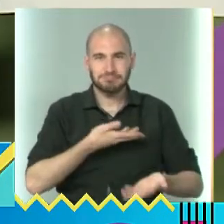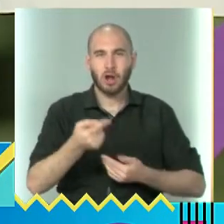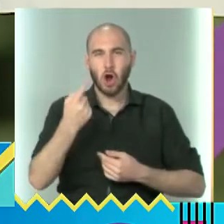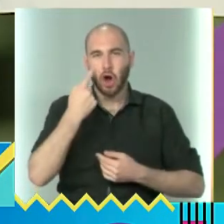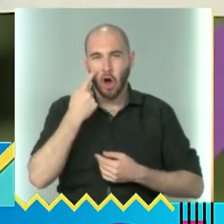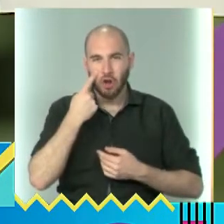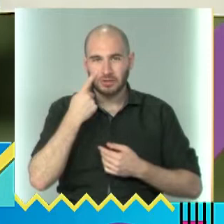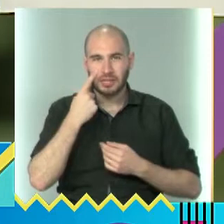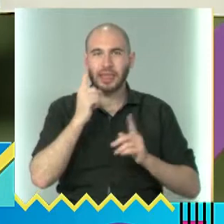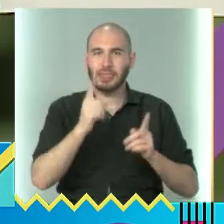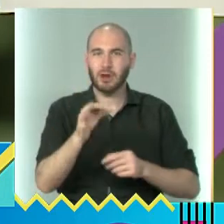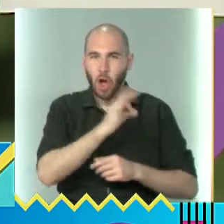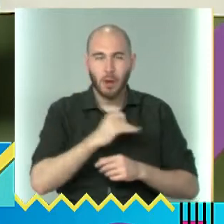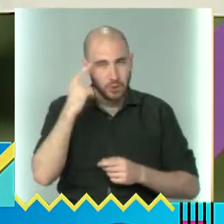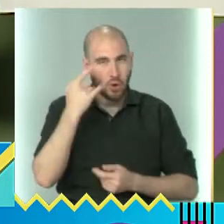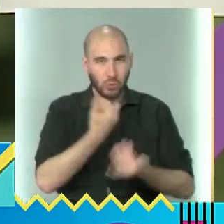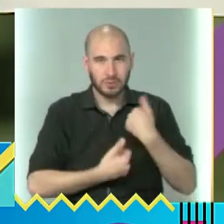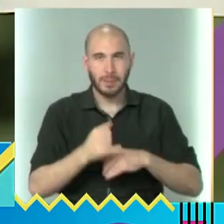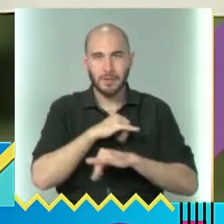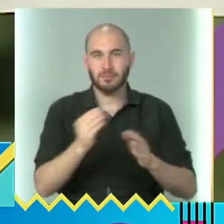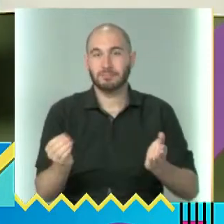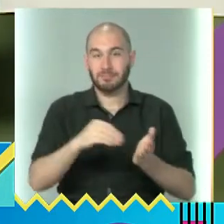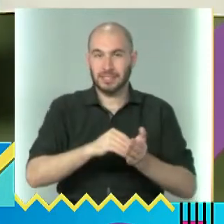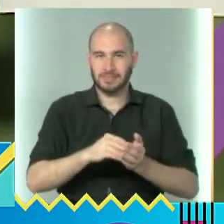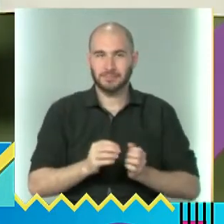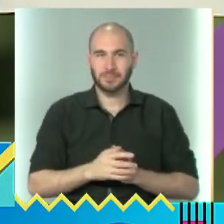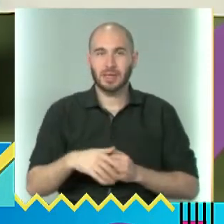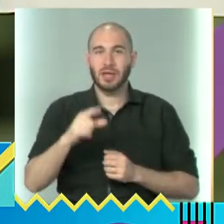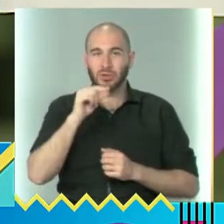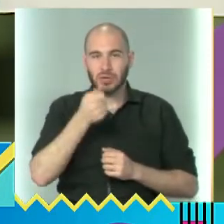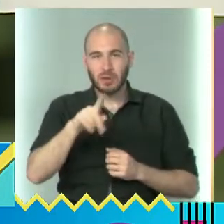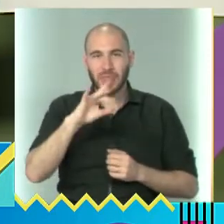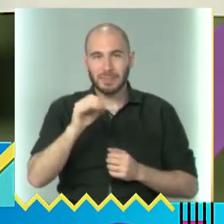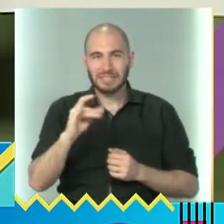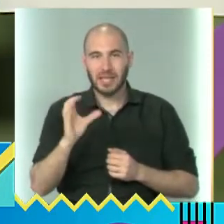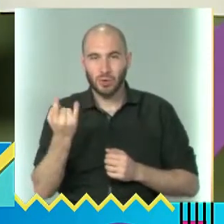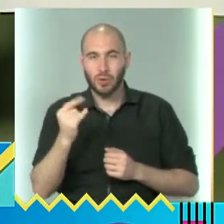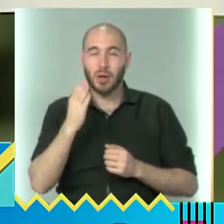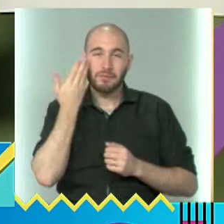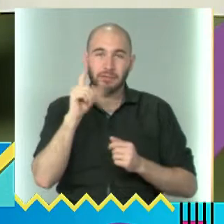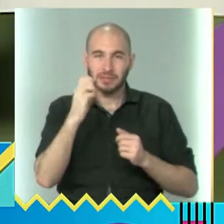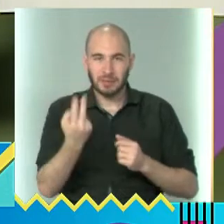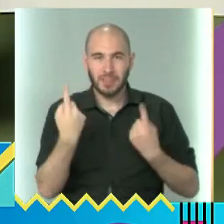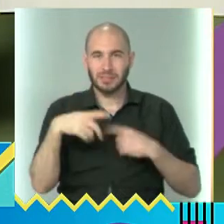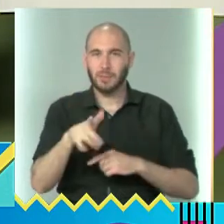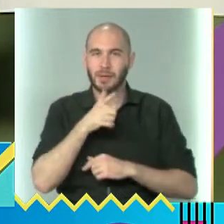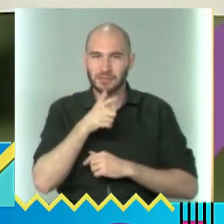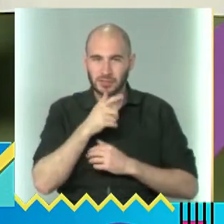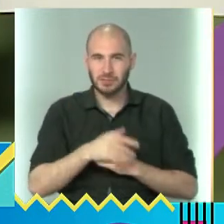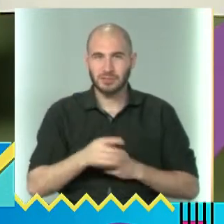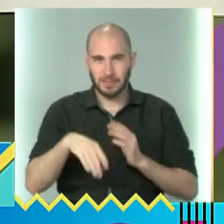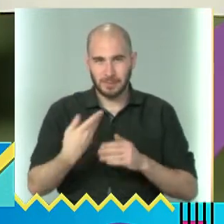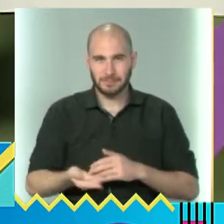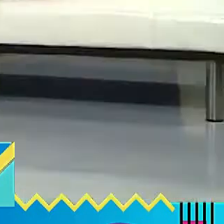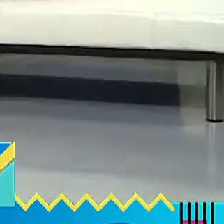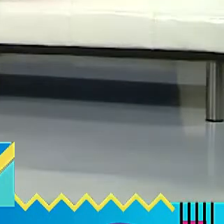conocer también la opinión, ¿sí? Para sumarle a la información. Estamos en Twitter en @epcenalu, en Facebook, en Instagram como Distintos Parecidos. Ya